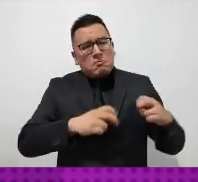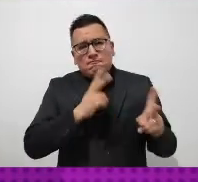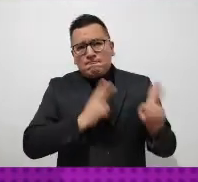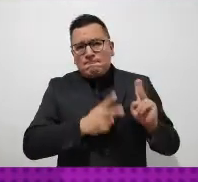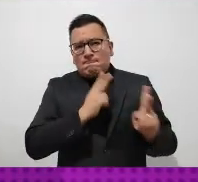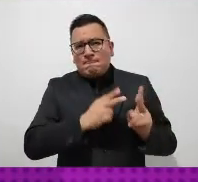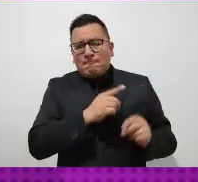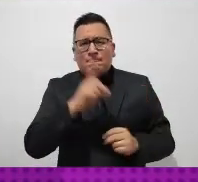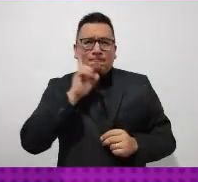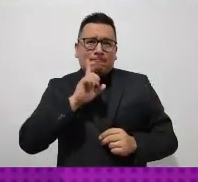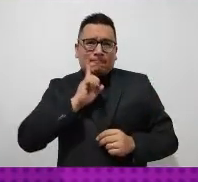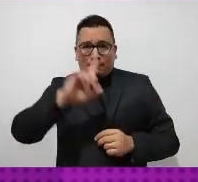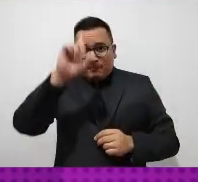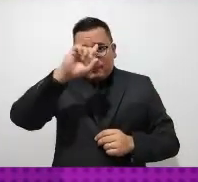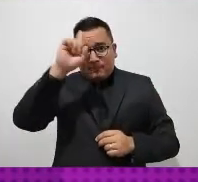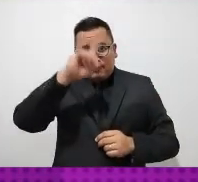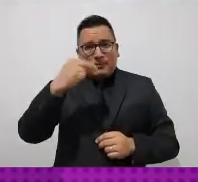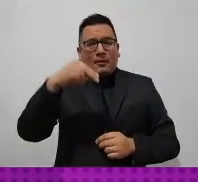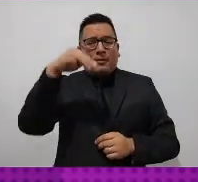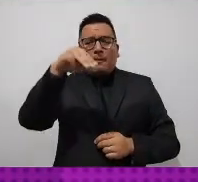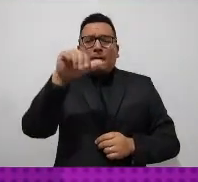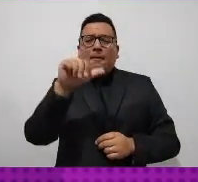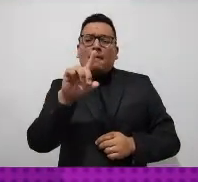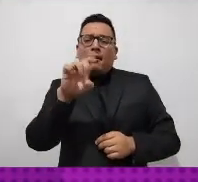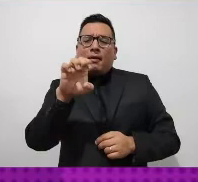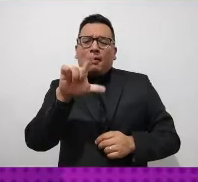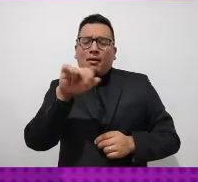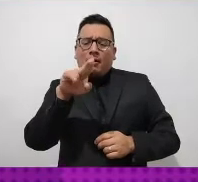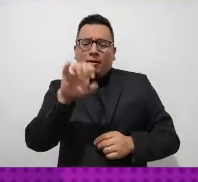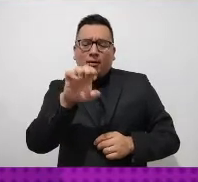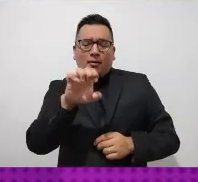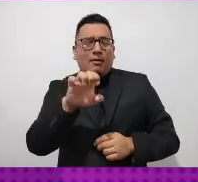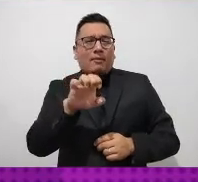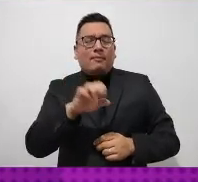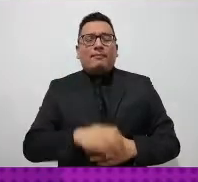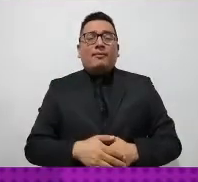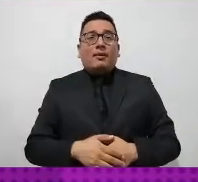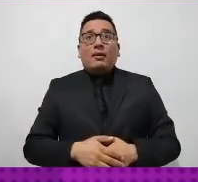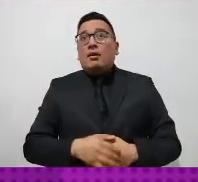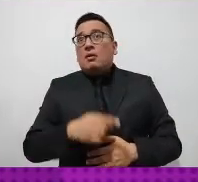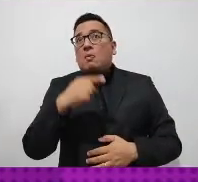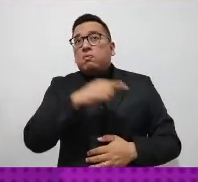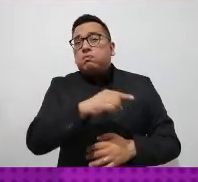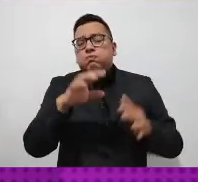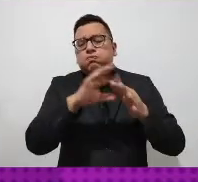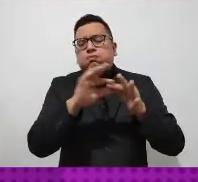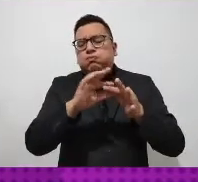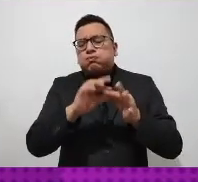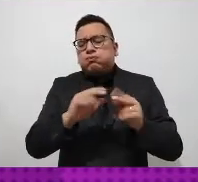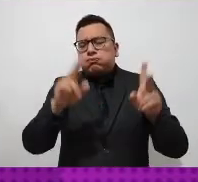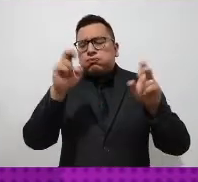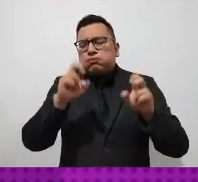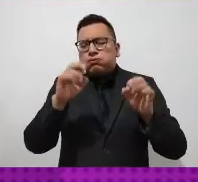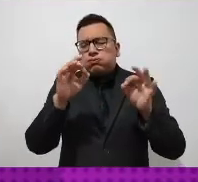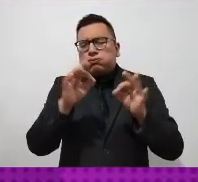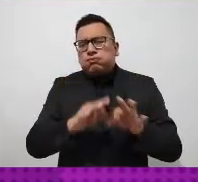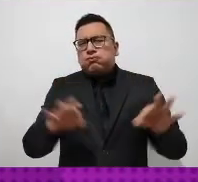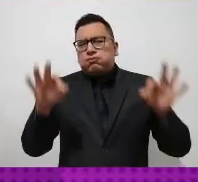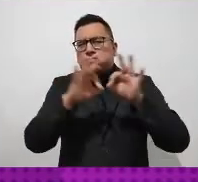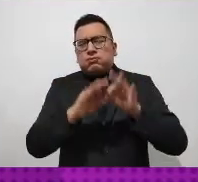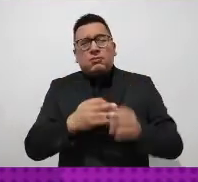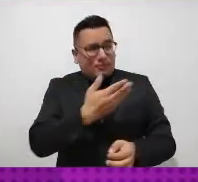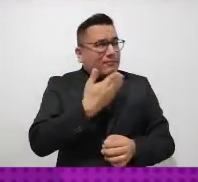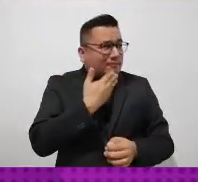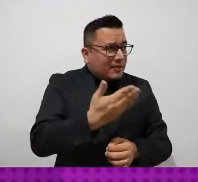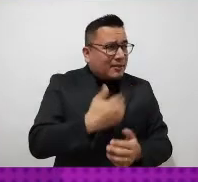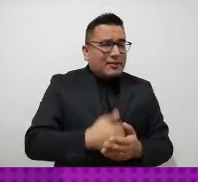nosotros el día de hoy a la consejera Madeleine Ivette Figueroa Gámez, que nos va a platicar de un tema muy interesante. Consejera, ¿cómo